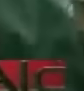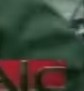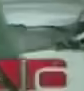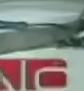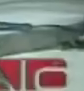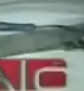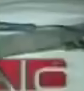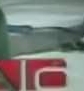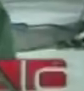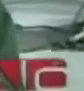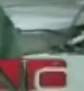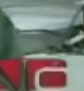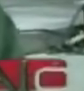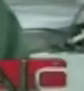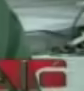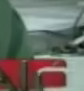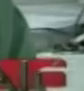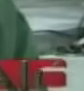conducta.